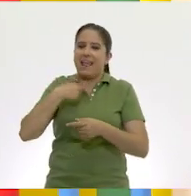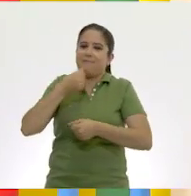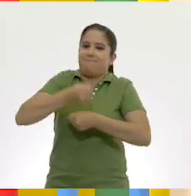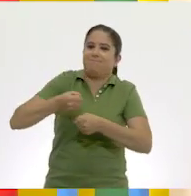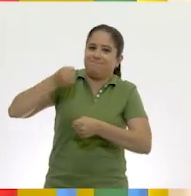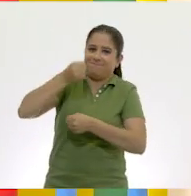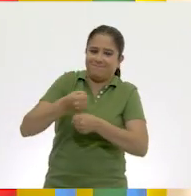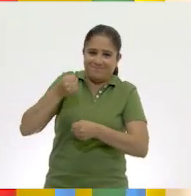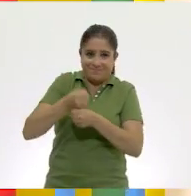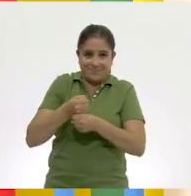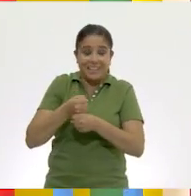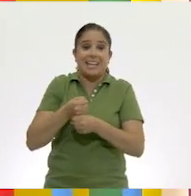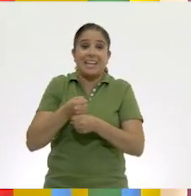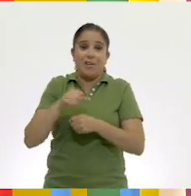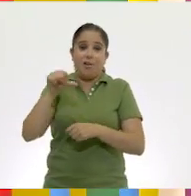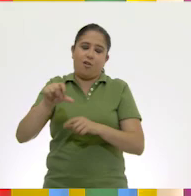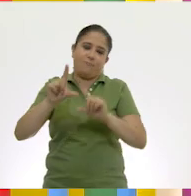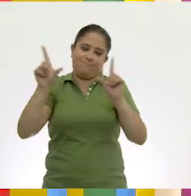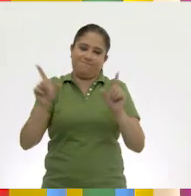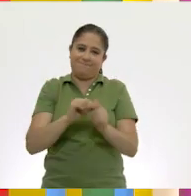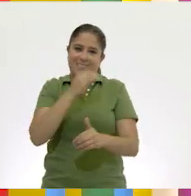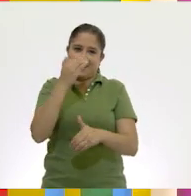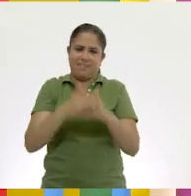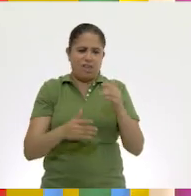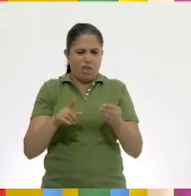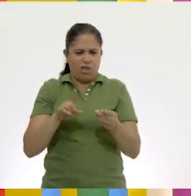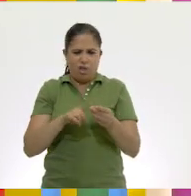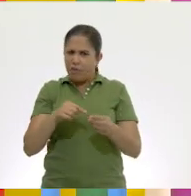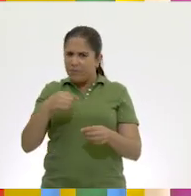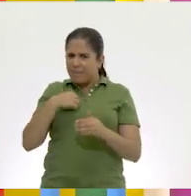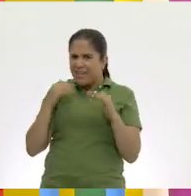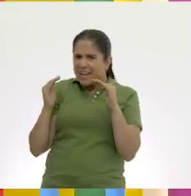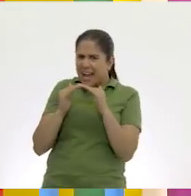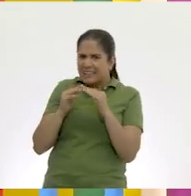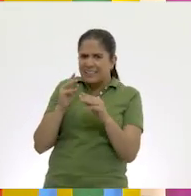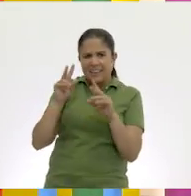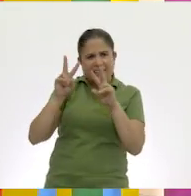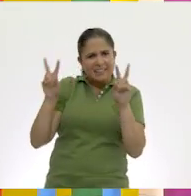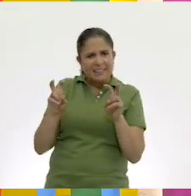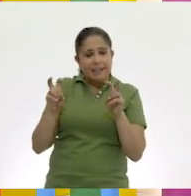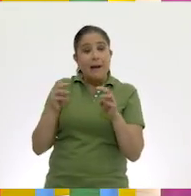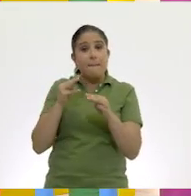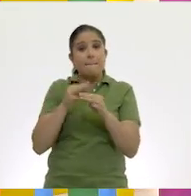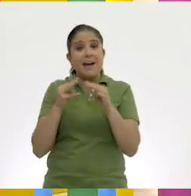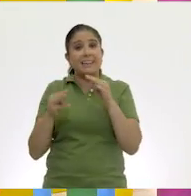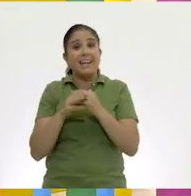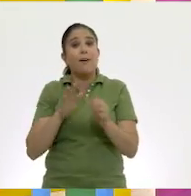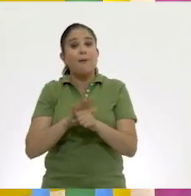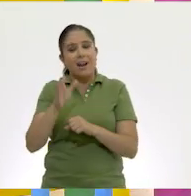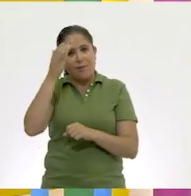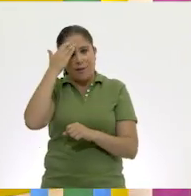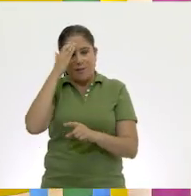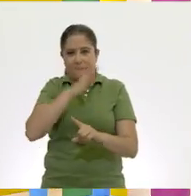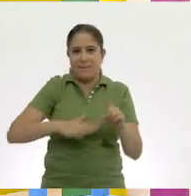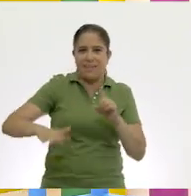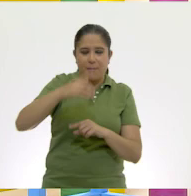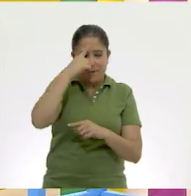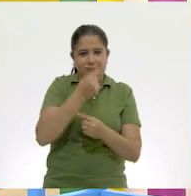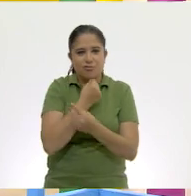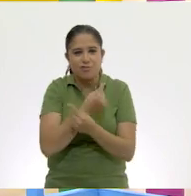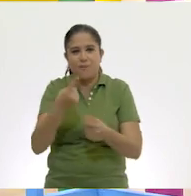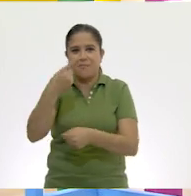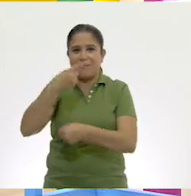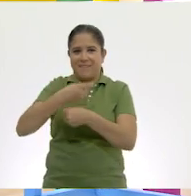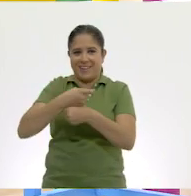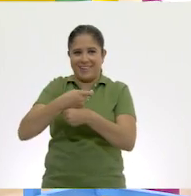materna por hoy hemos terminado con dónde está mi casa en la asignatura conocimiento del medio para las niñas y los niños de